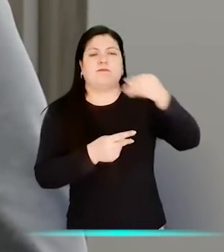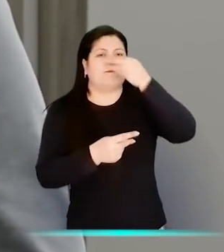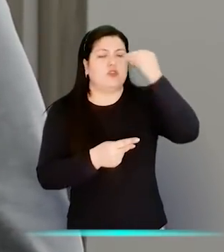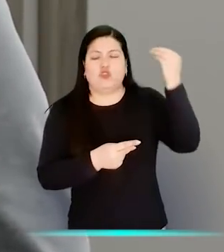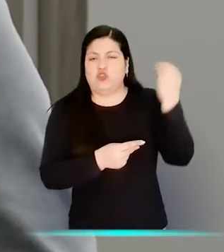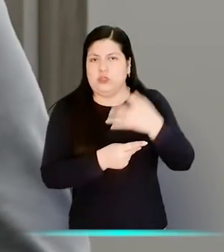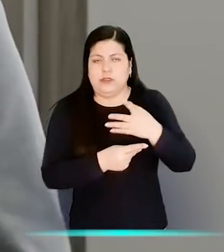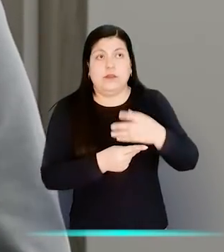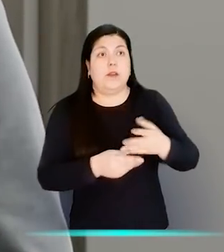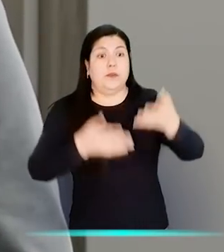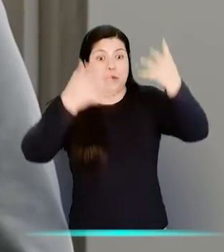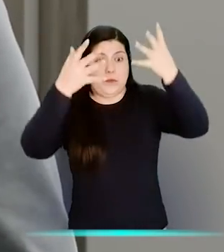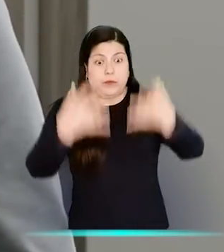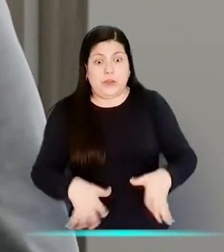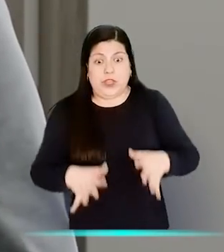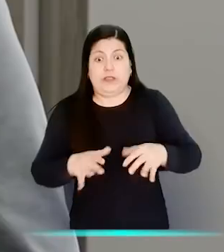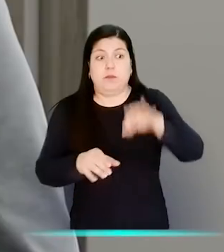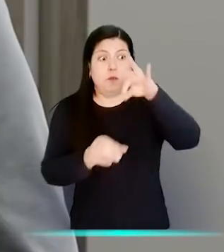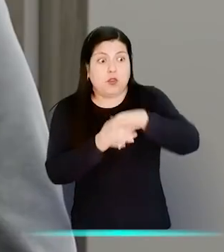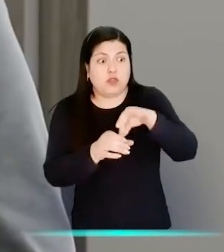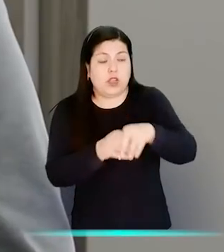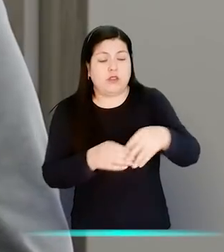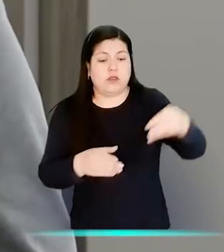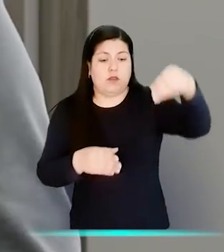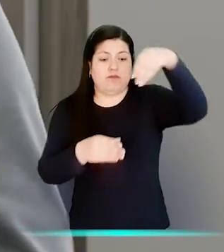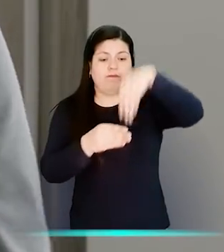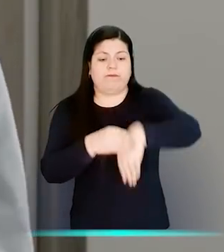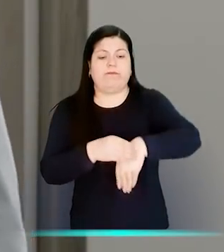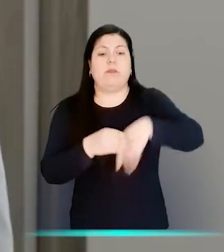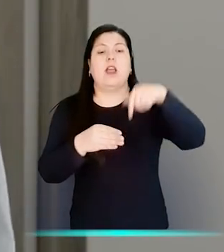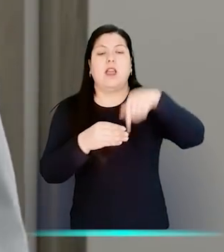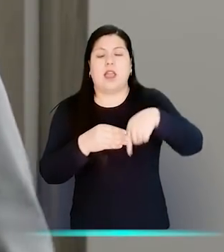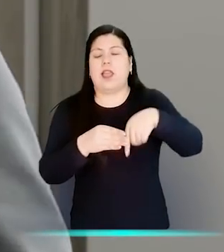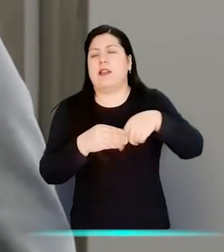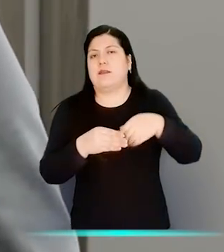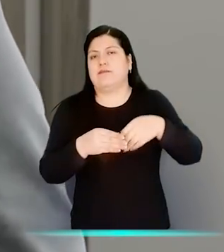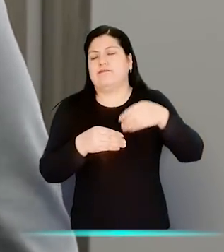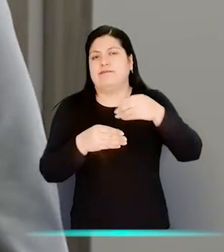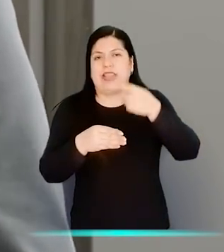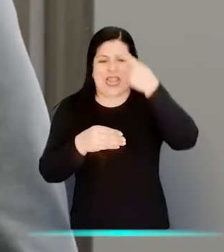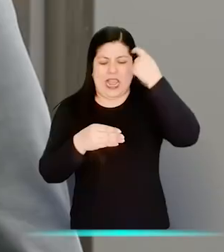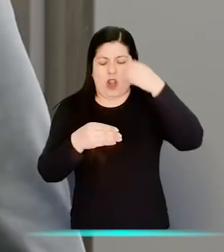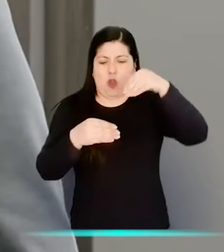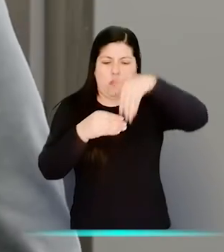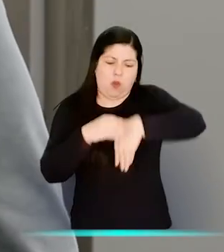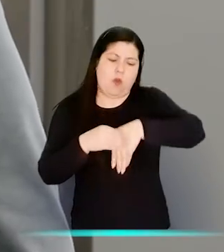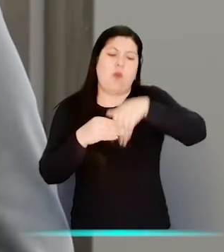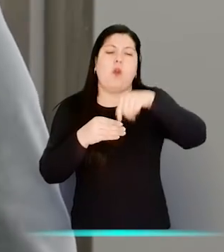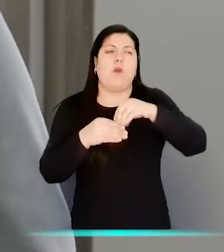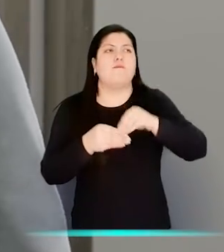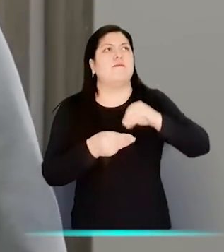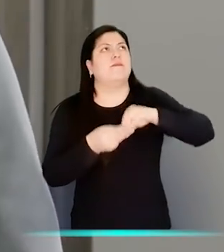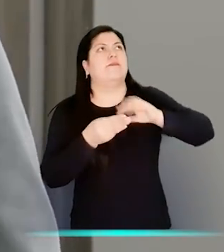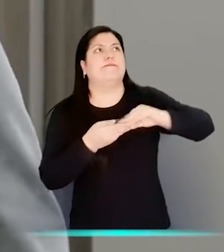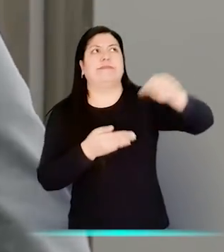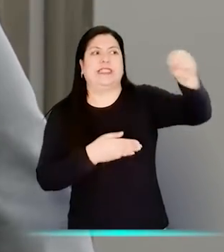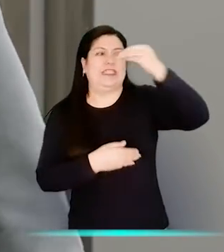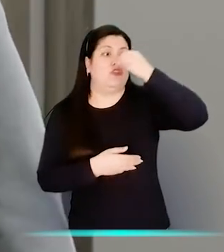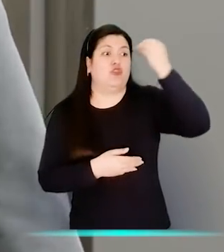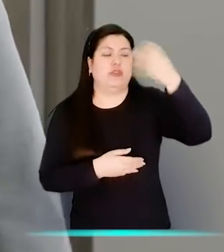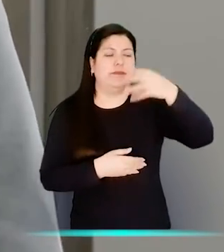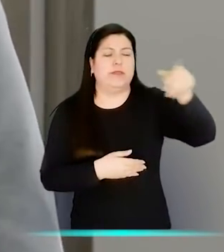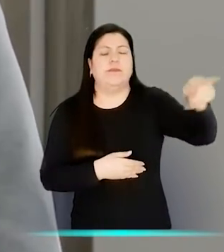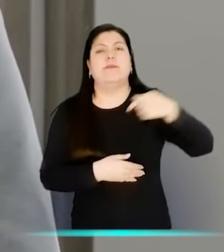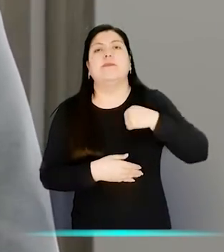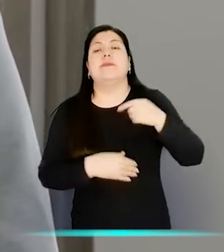va a ser un material inservible que al final de la jornada se va a depositar en un sobre negro de inservibles y el jurado de votación entregará otra